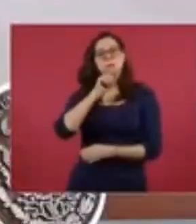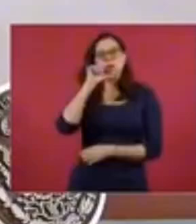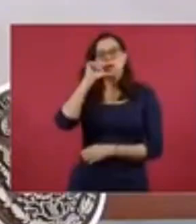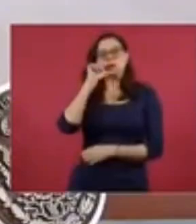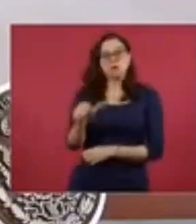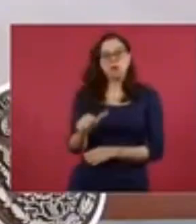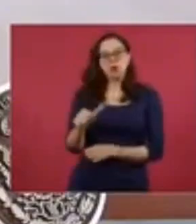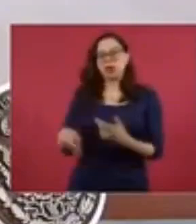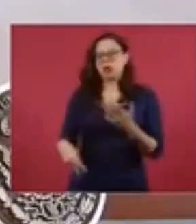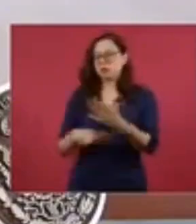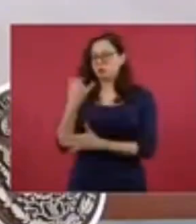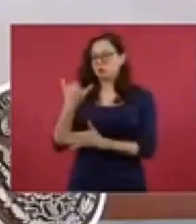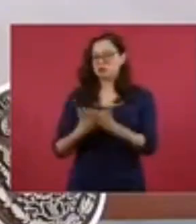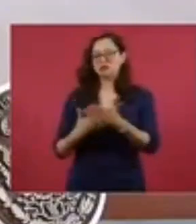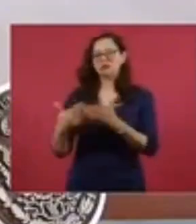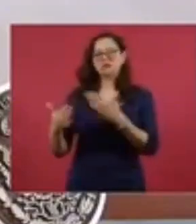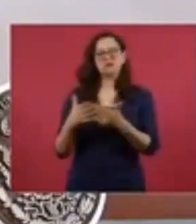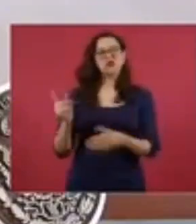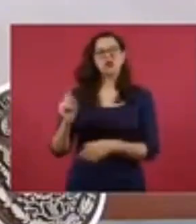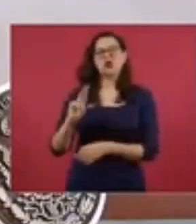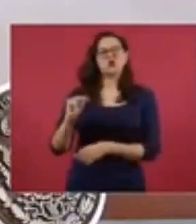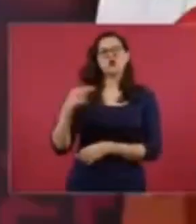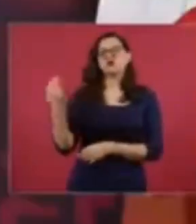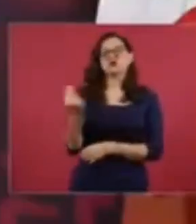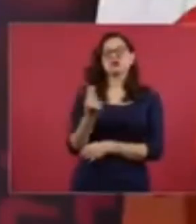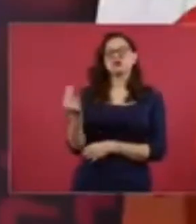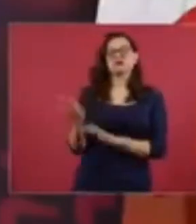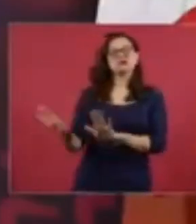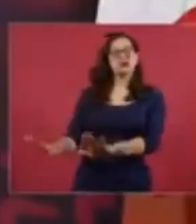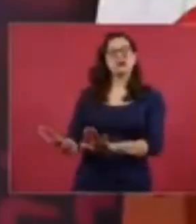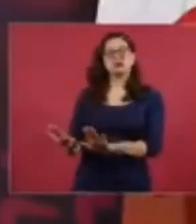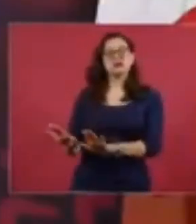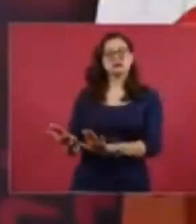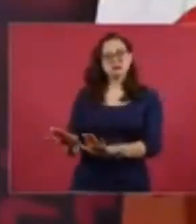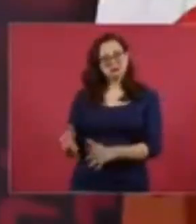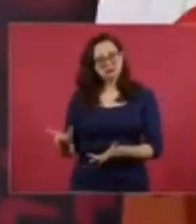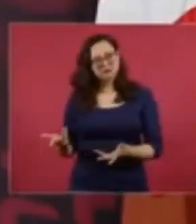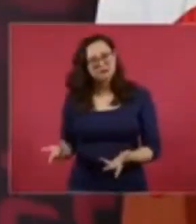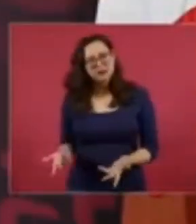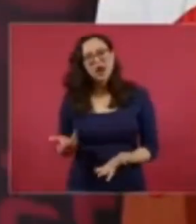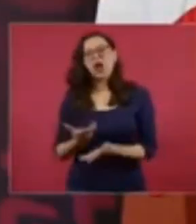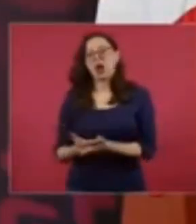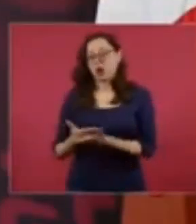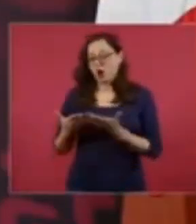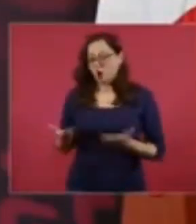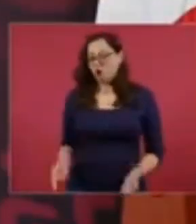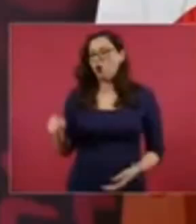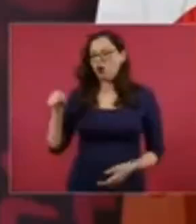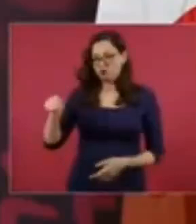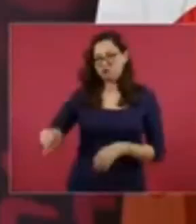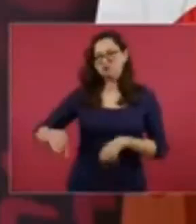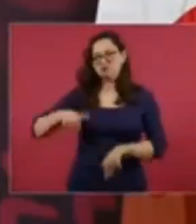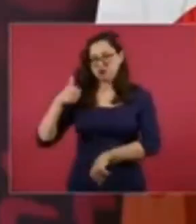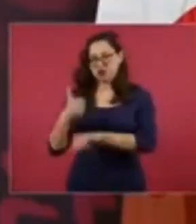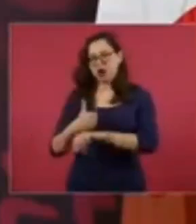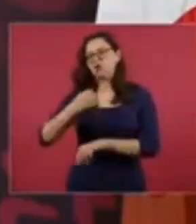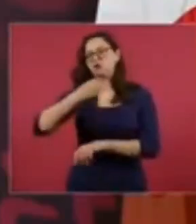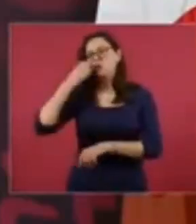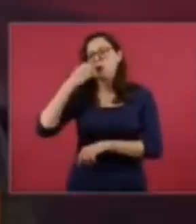los proyectos modernizadores. Debe saber que en la UPIP se están formando futuros